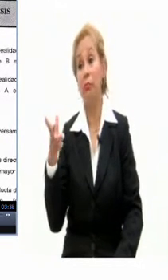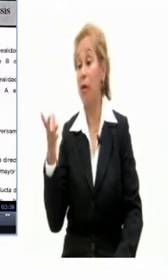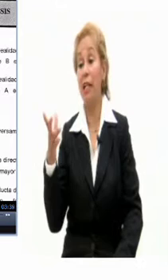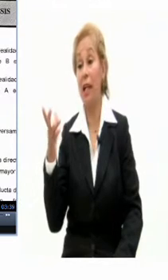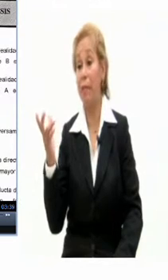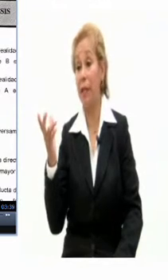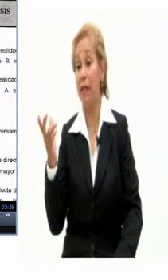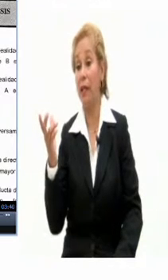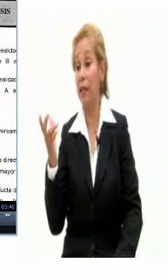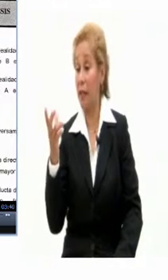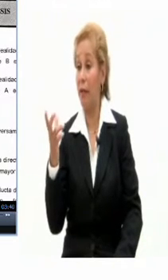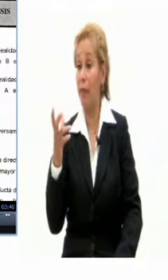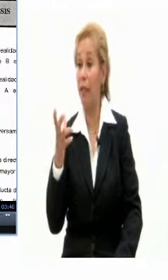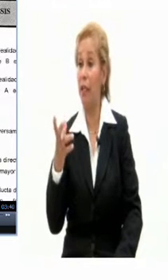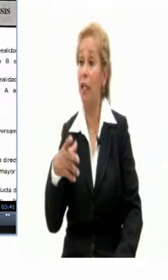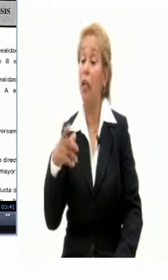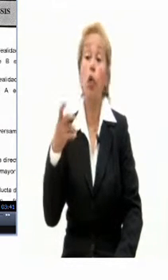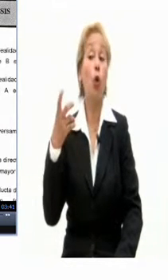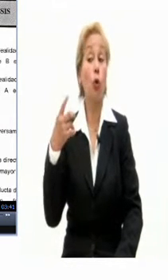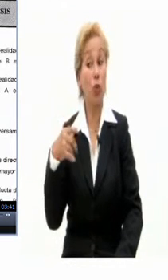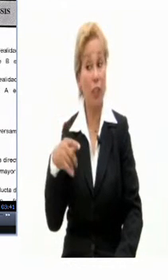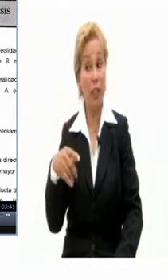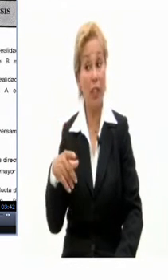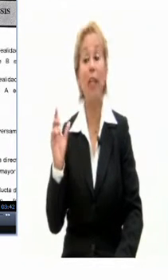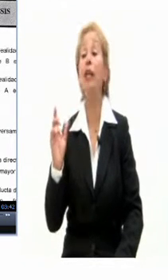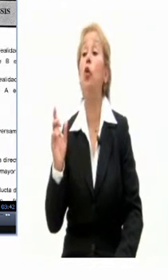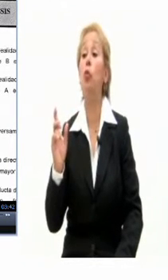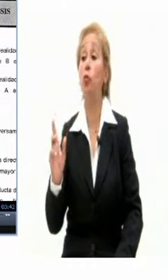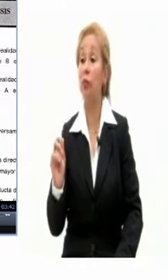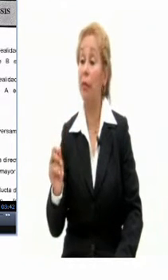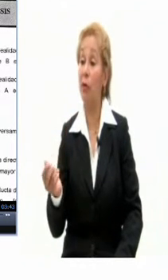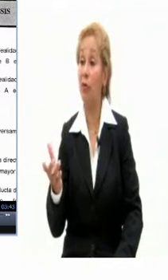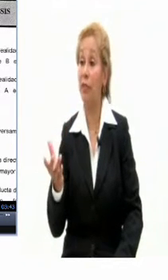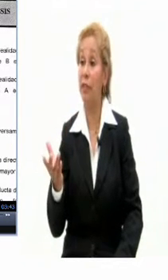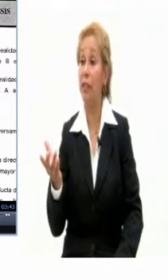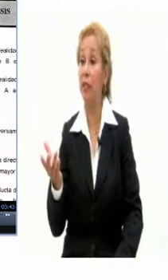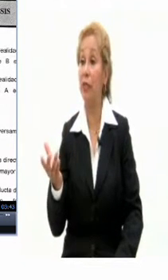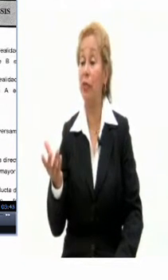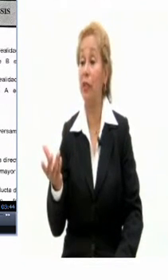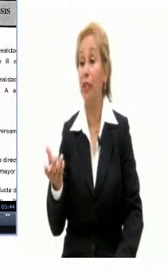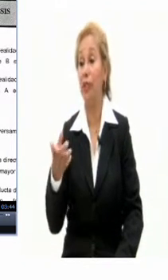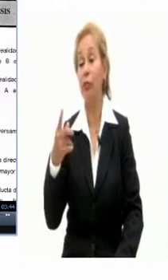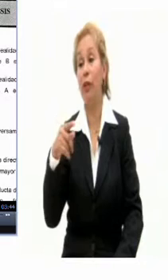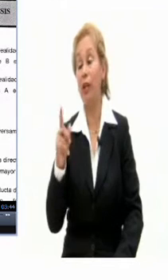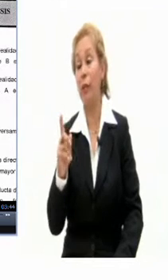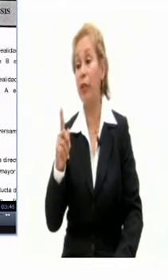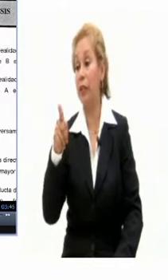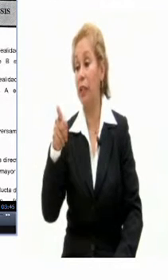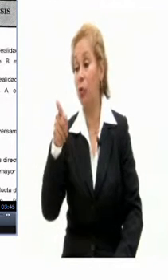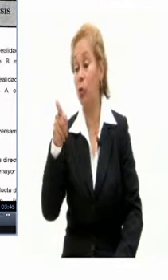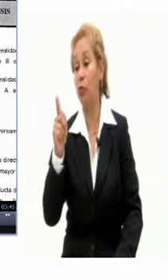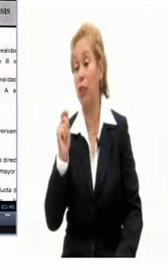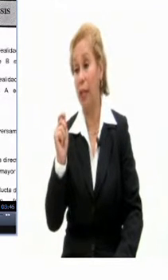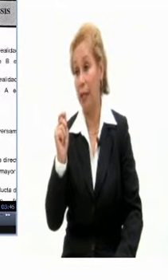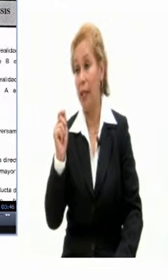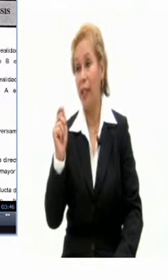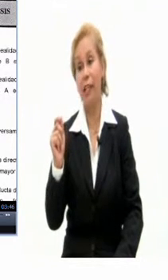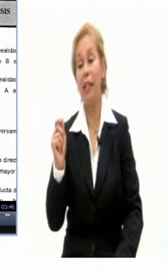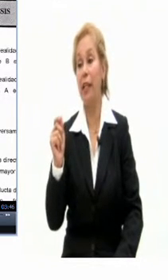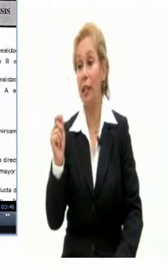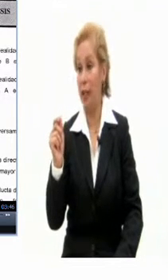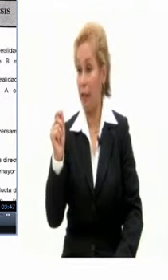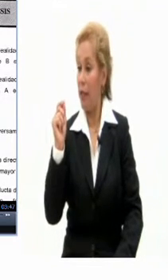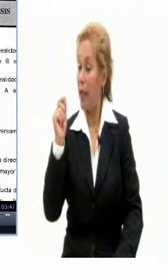observando? ¿Vale la pena que realmente lo considere como un trabajo de investigación? Es una respuesta que solo